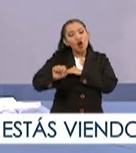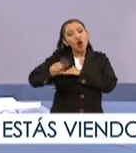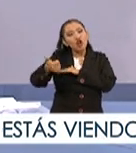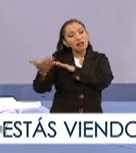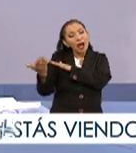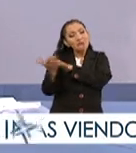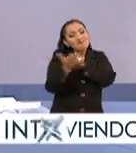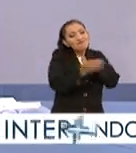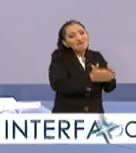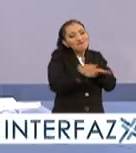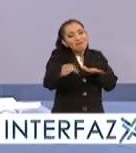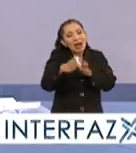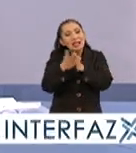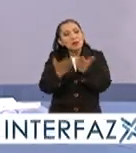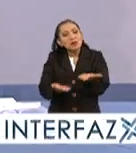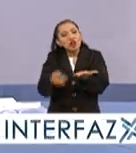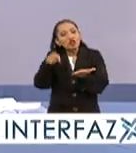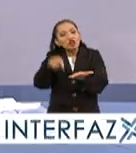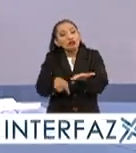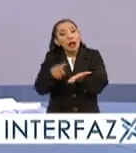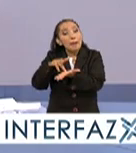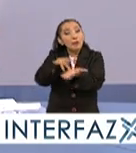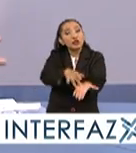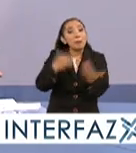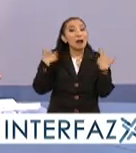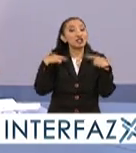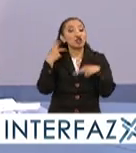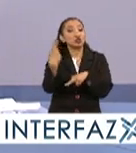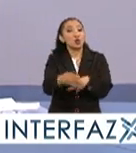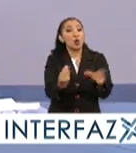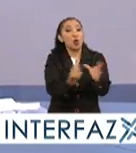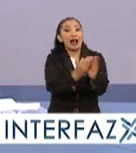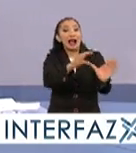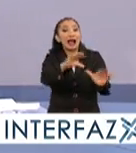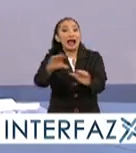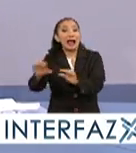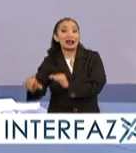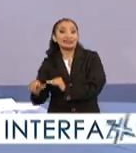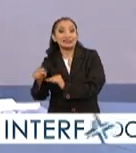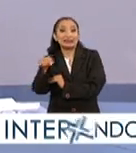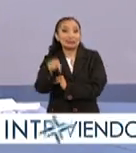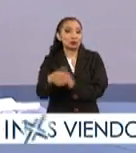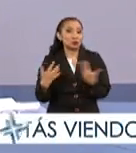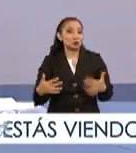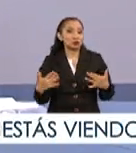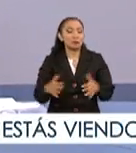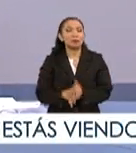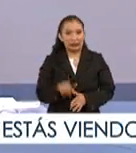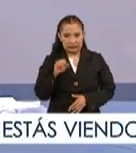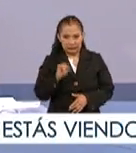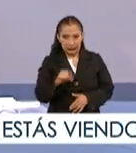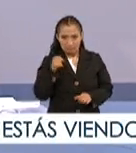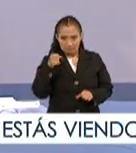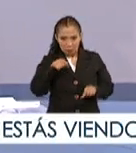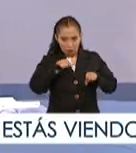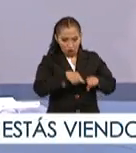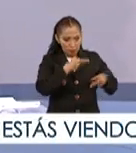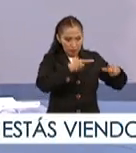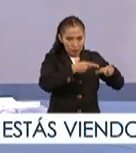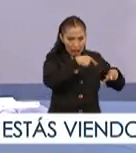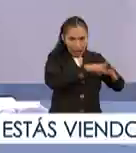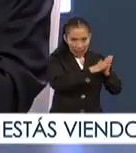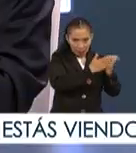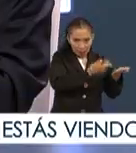otra parte que es los libros que apoyan a los maestros a poder aplicar todo esto de la mejor forma. Es correcto. Al mismo tiempo que